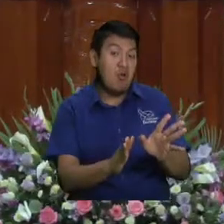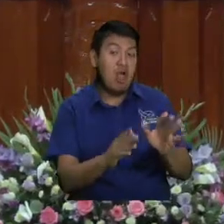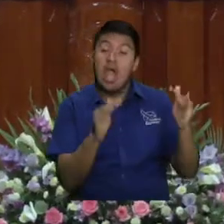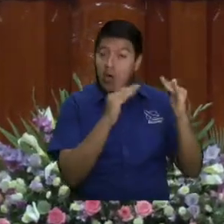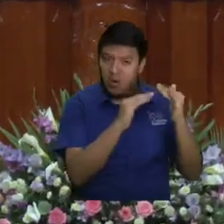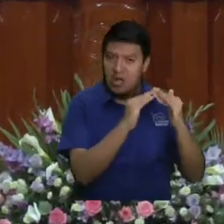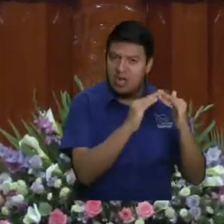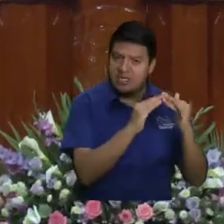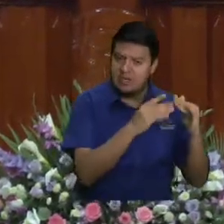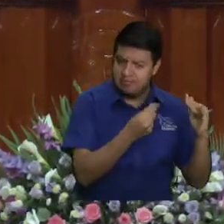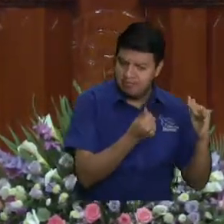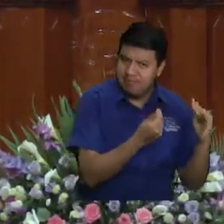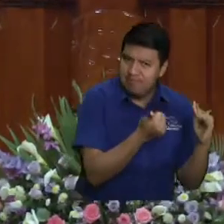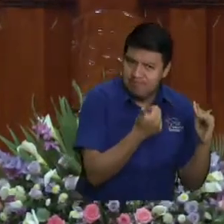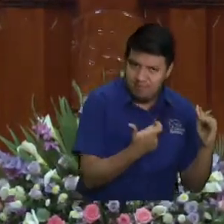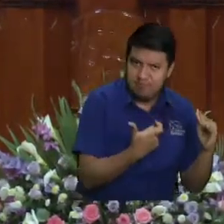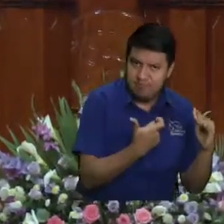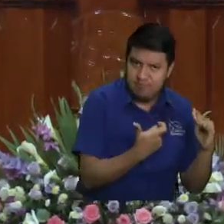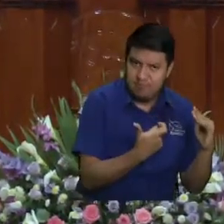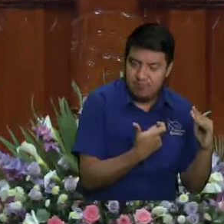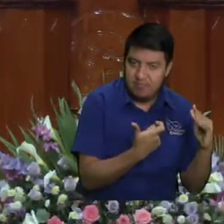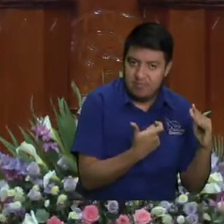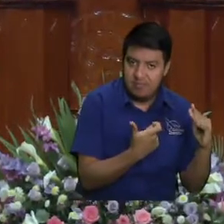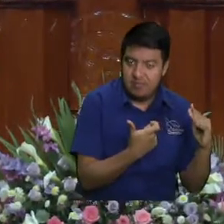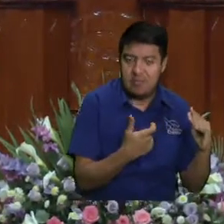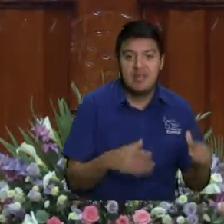Y el cuate nació así, es Pepe el Toro.